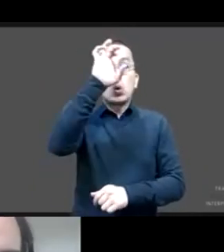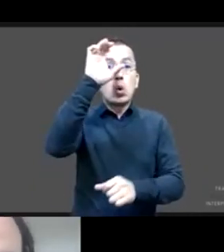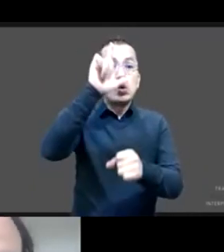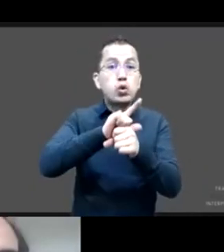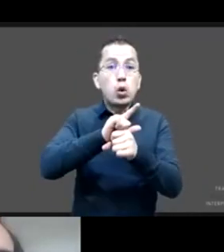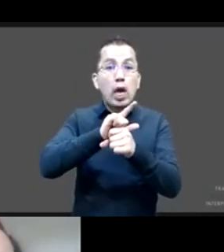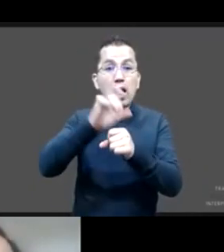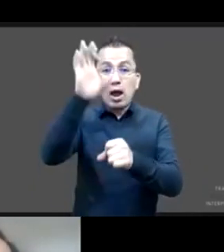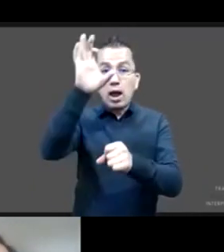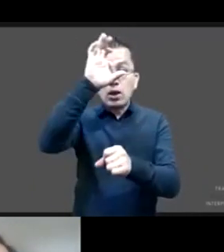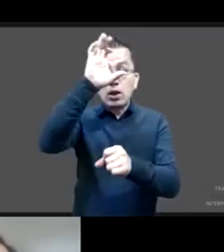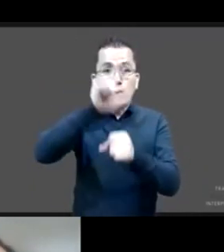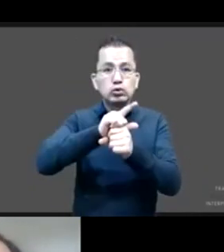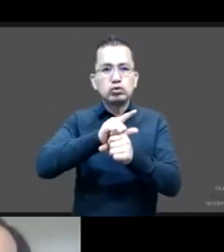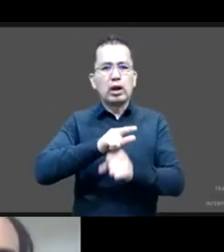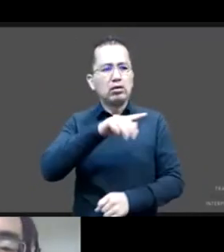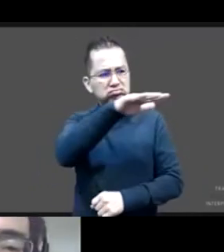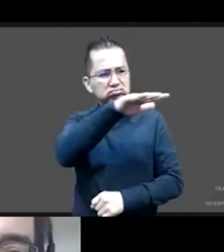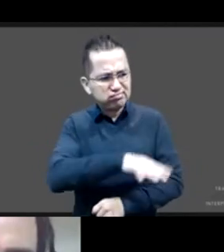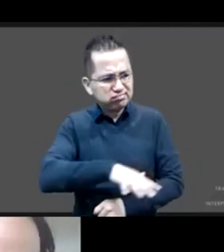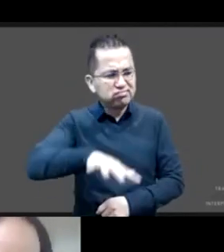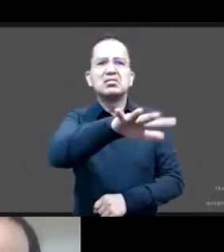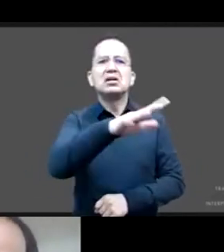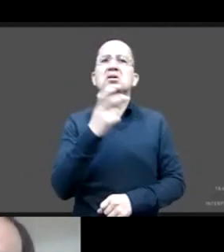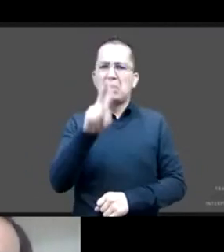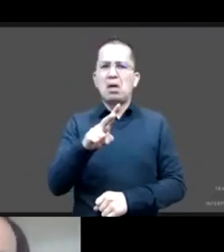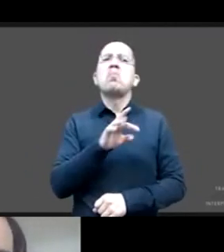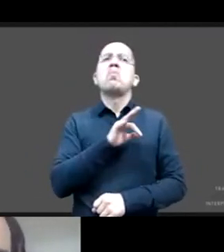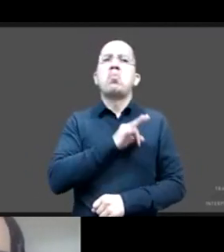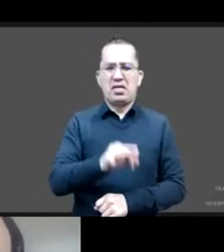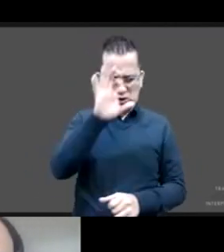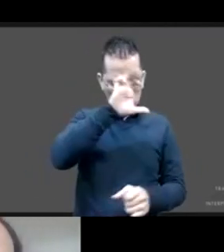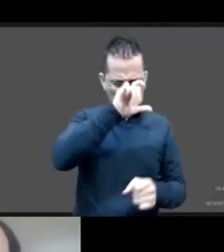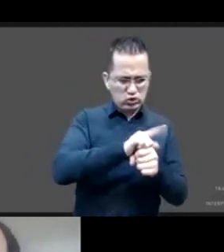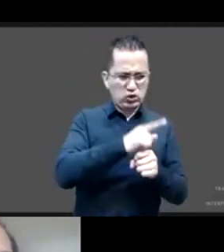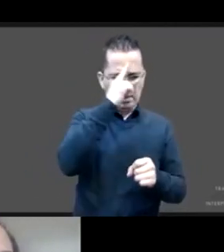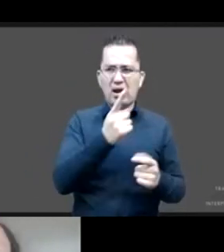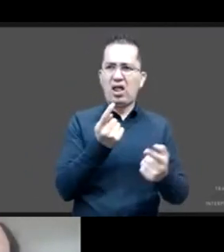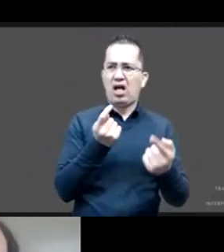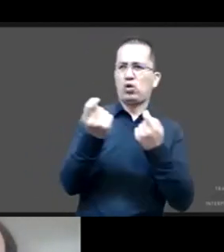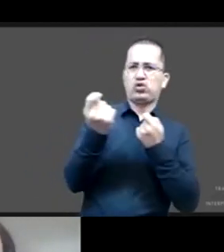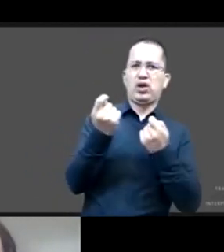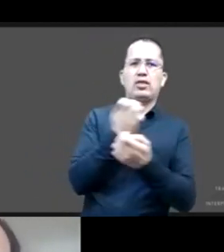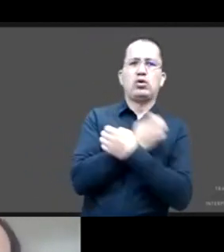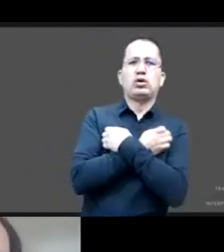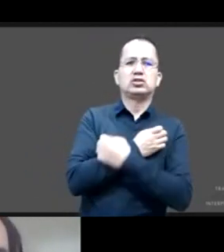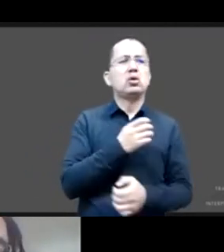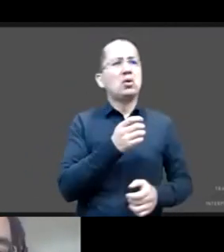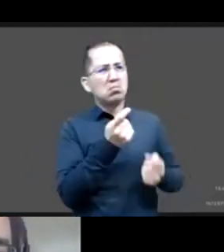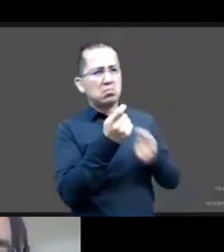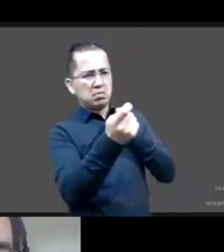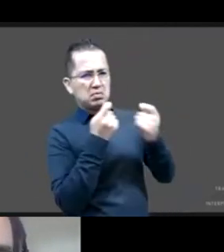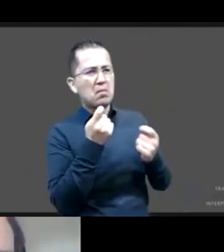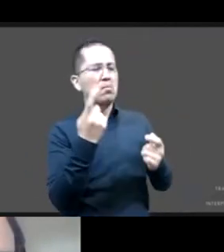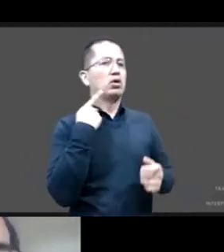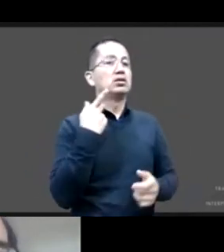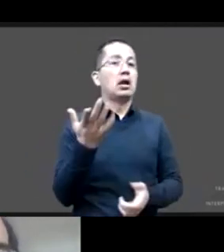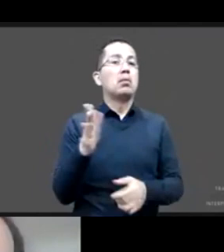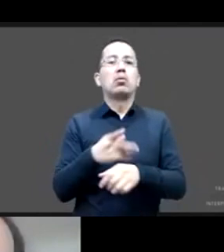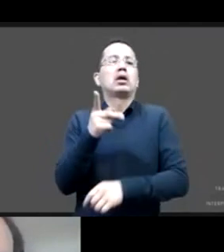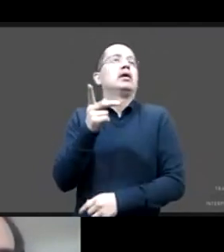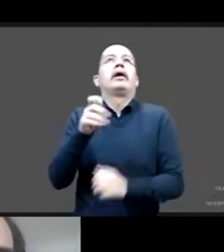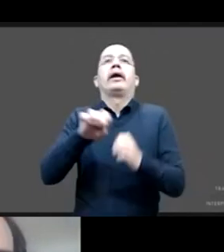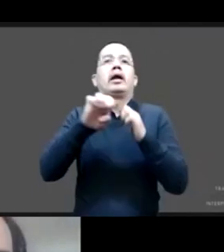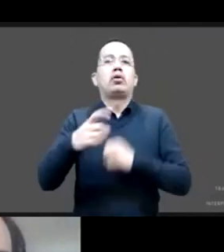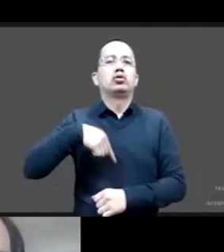digamos la cultura le puede a la educación y la cultura le puede a la política social porque así como aprendemos la lengua de modo natural y aprendemos de modo natural tantas cosas